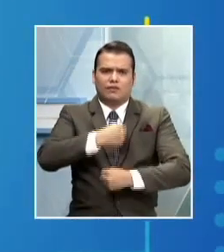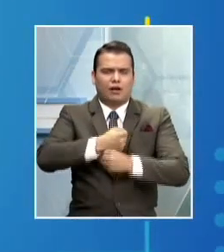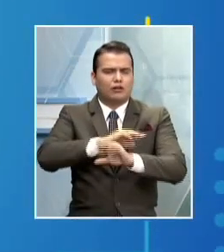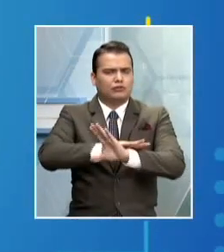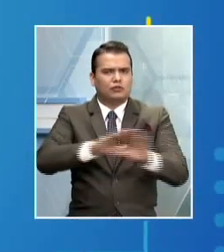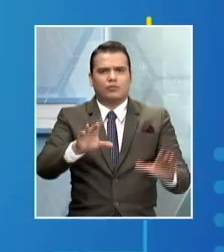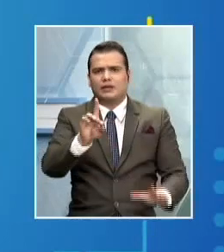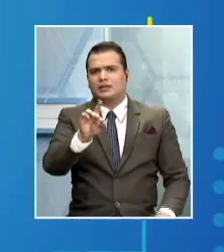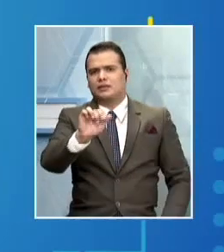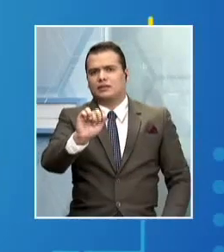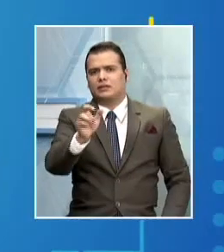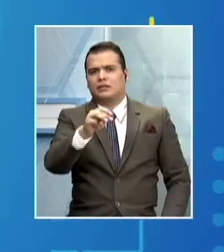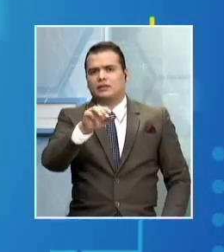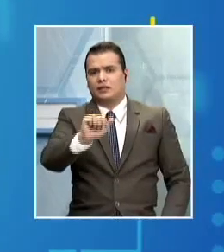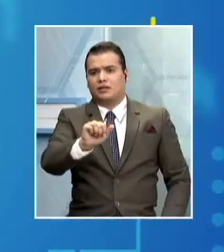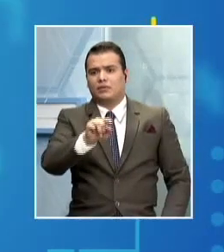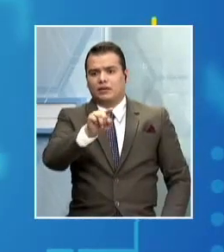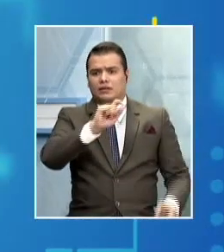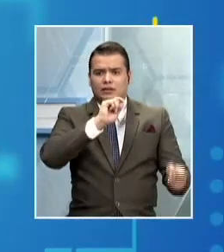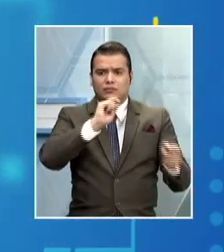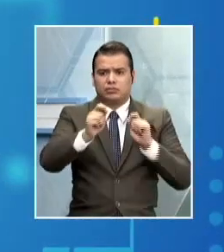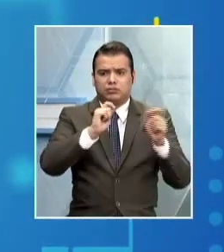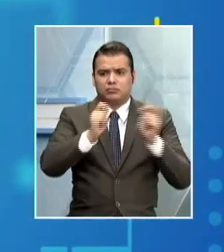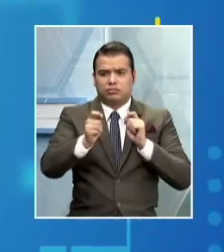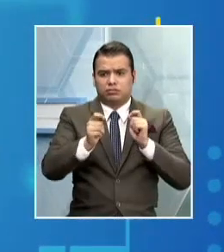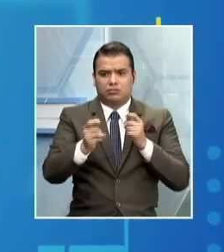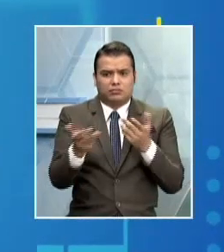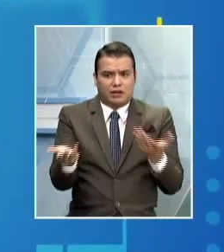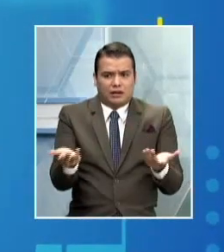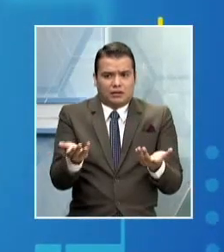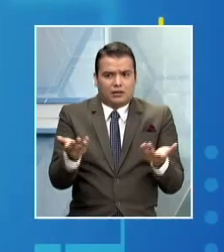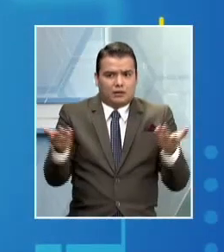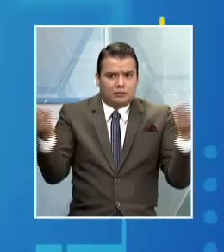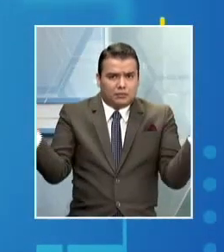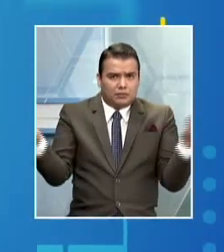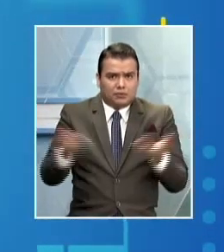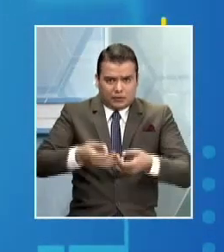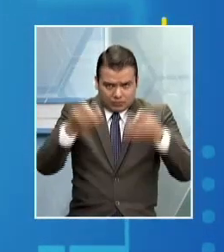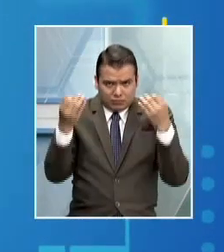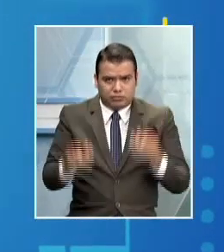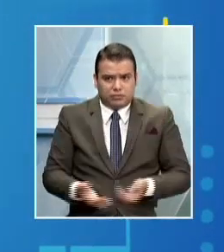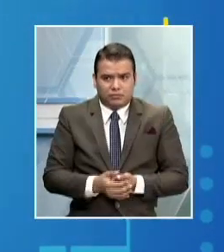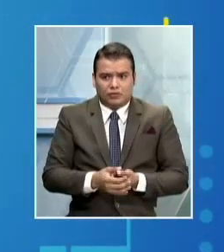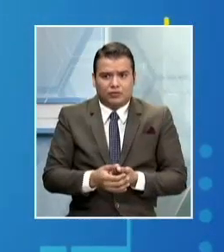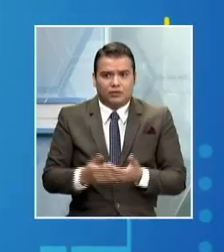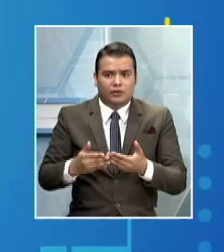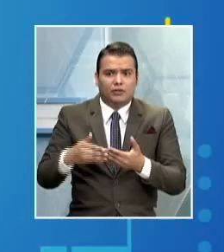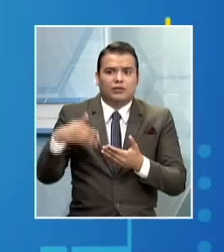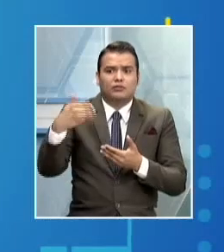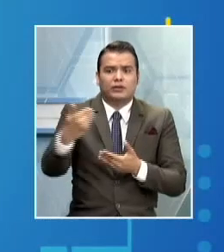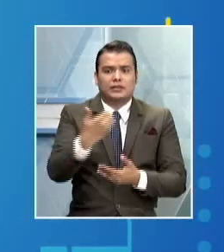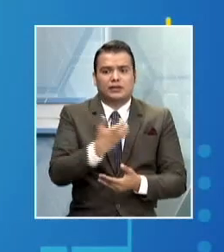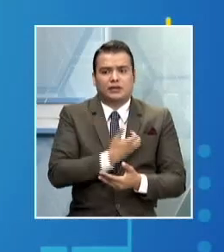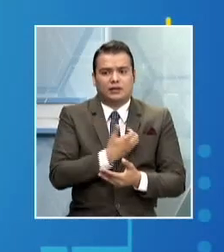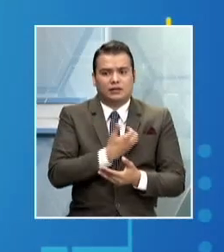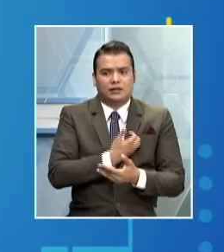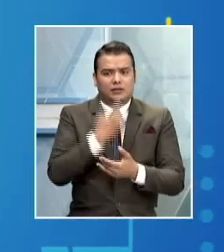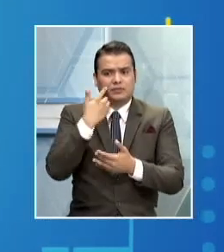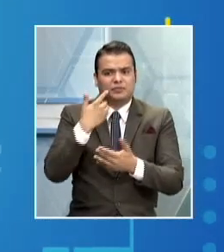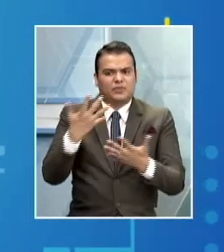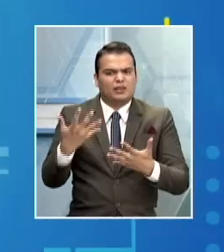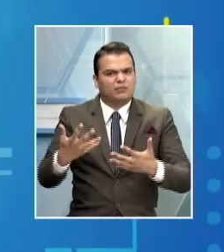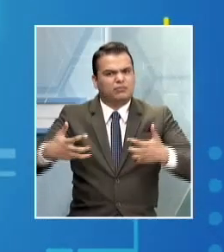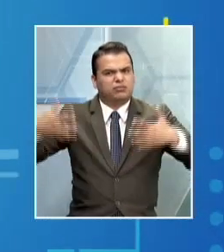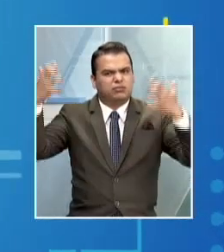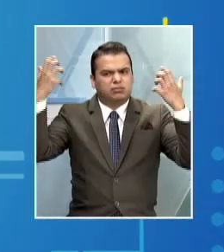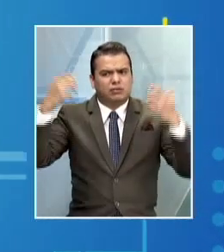DATMA. Los cambios estaban cerrados y sin garantías. No obstante, posterior a esto y sin necesidad, el alcalde Ospina, en un arranque de